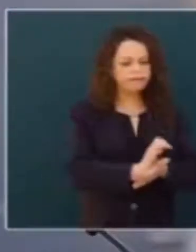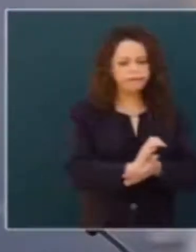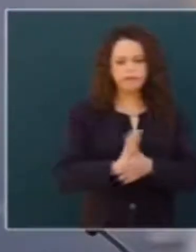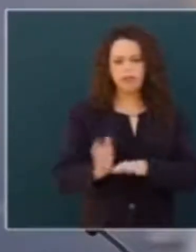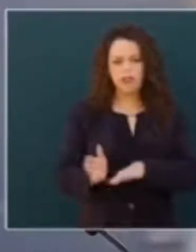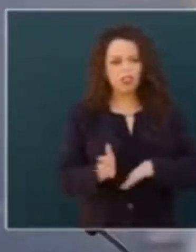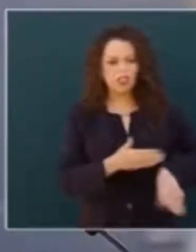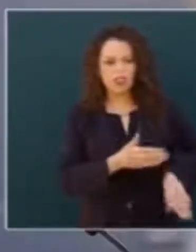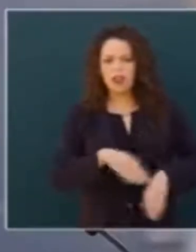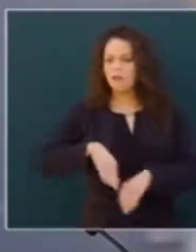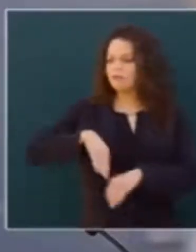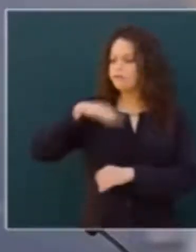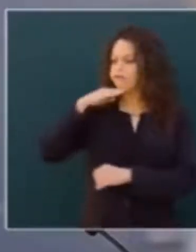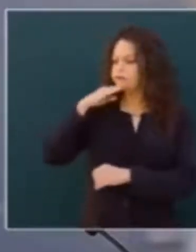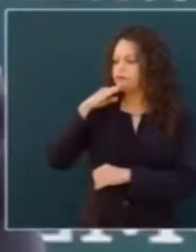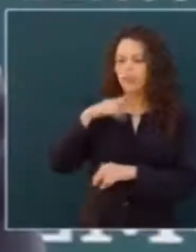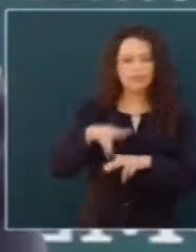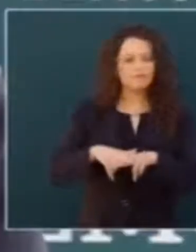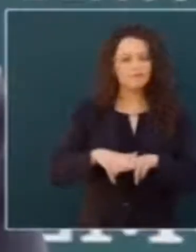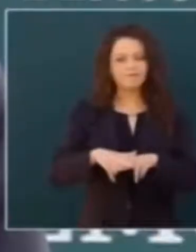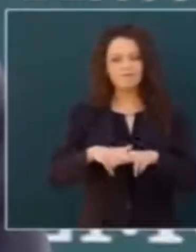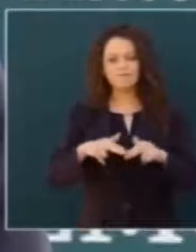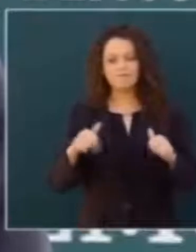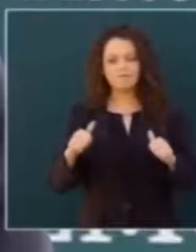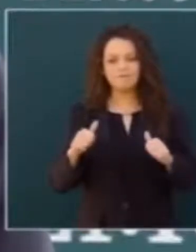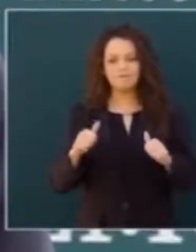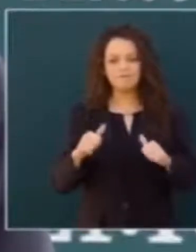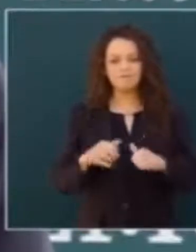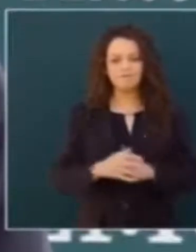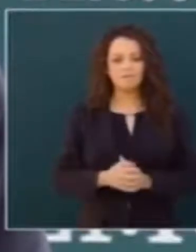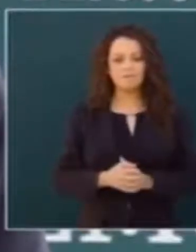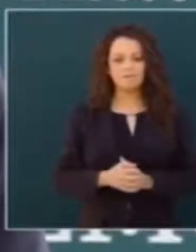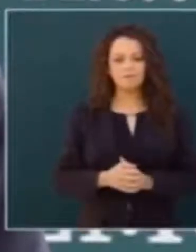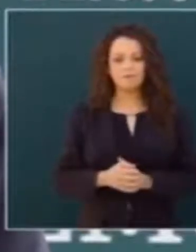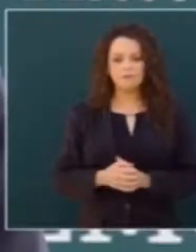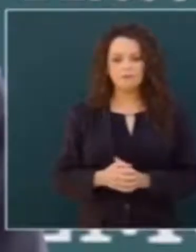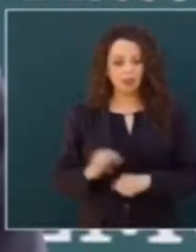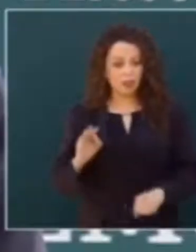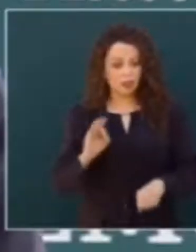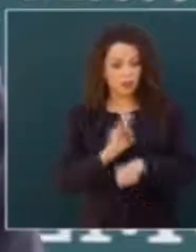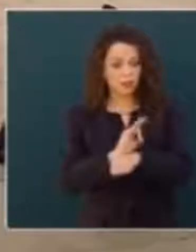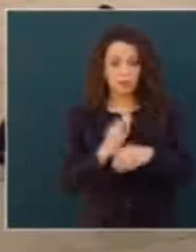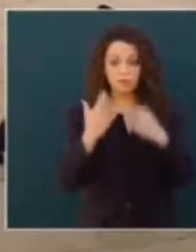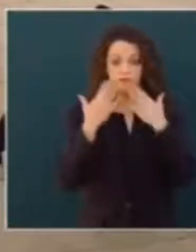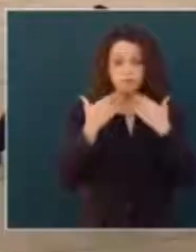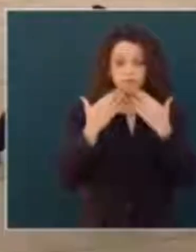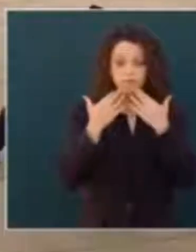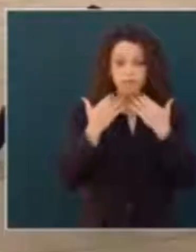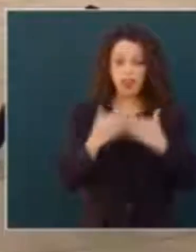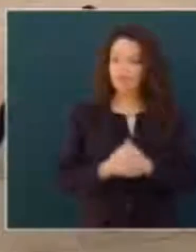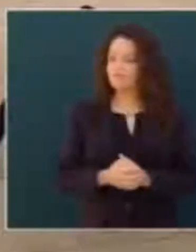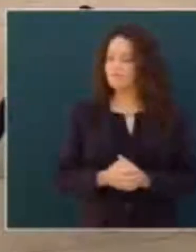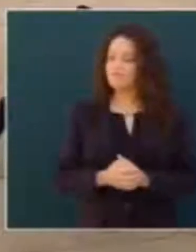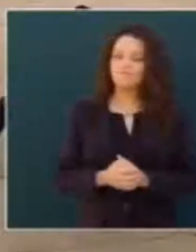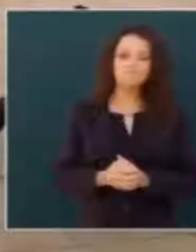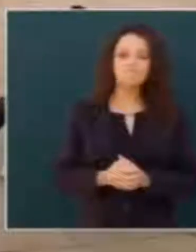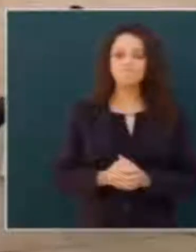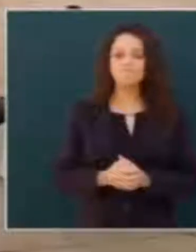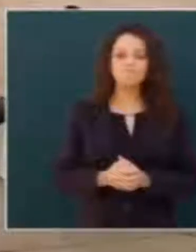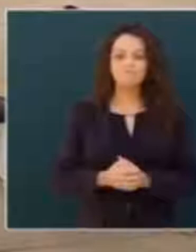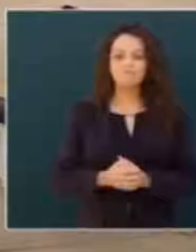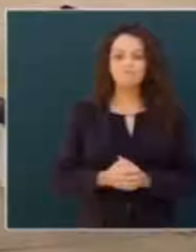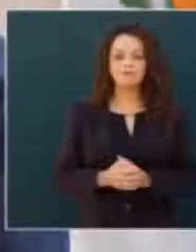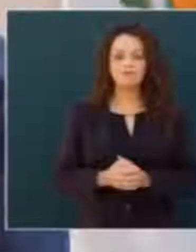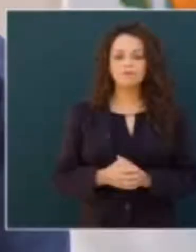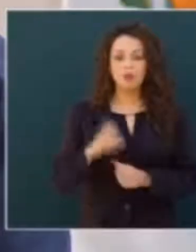una economía que no deje a ninguno en la intemperie, una moral pública a prueba de lucros